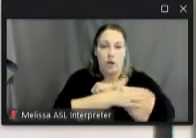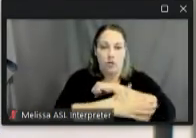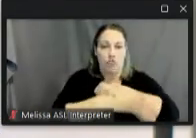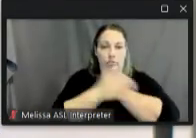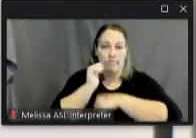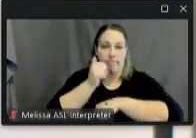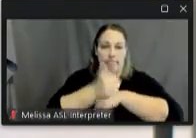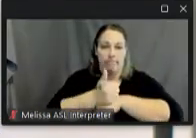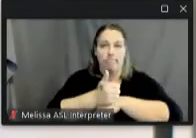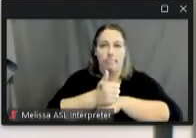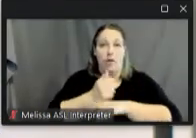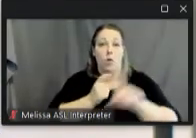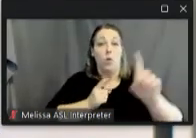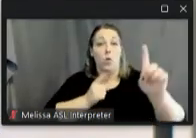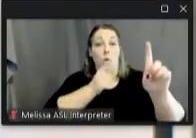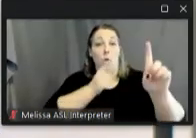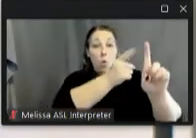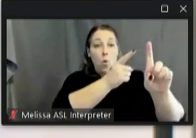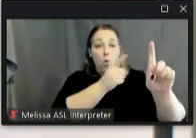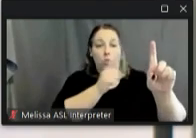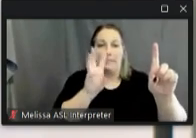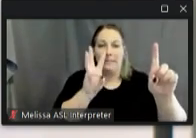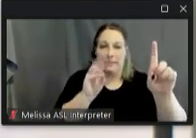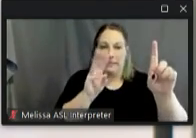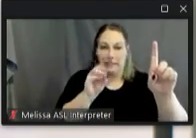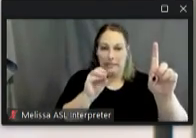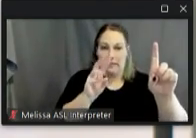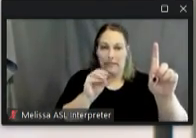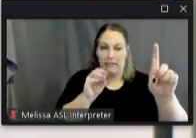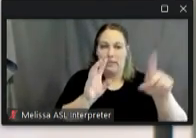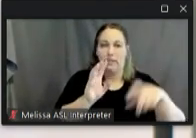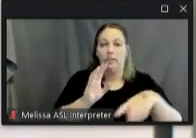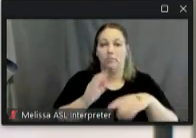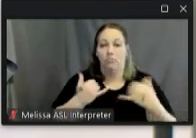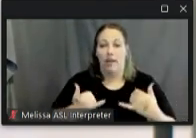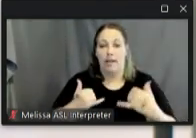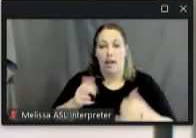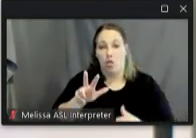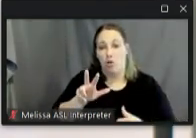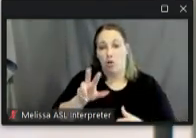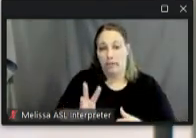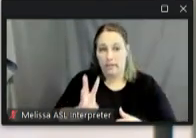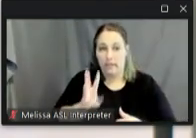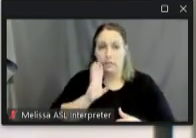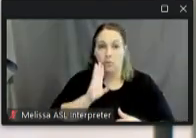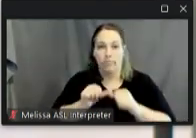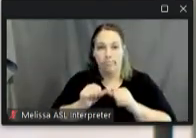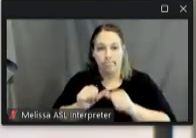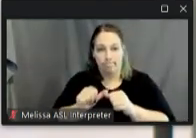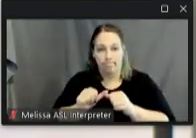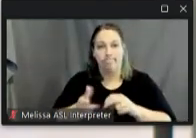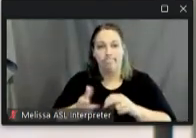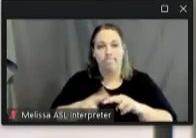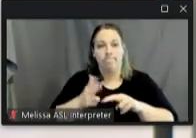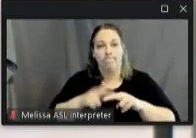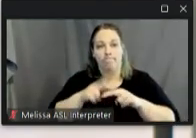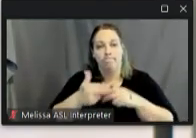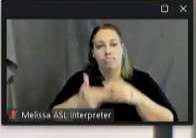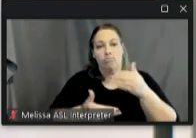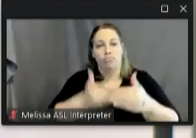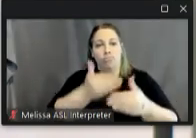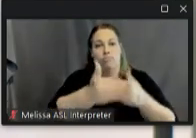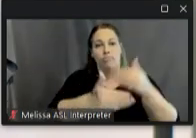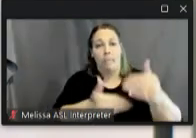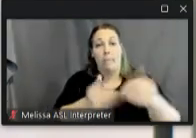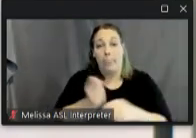y seguimos avanzando en la apertura de las mismas. El próximo año nos volveremos a proponer otra meta numérica que nos permita seguir avanzando